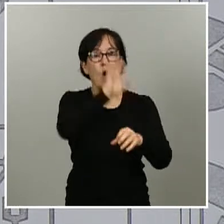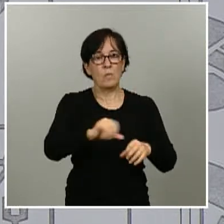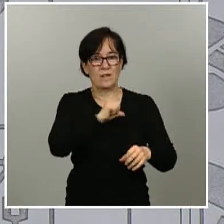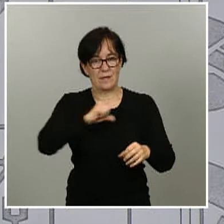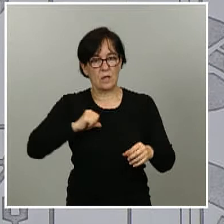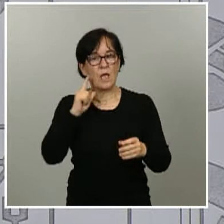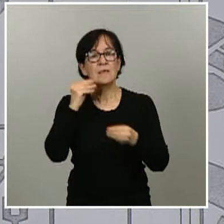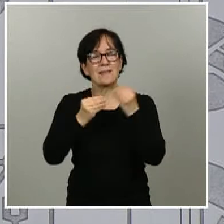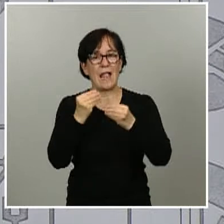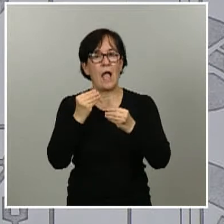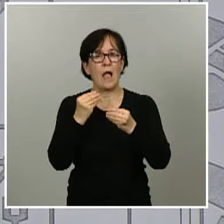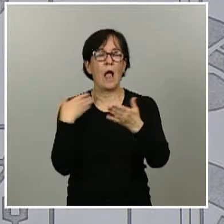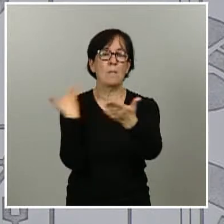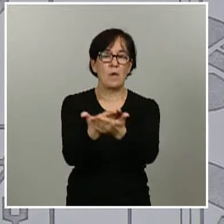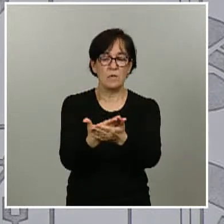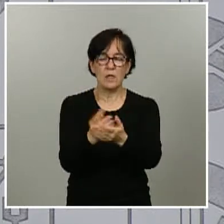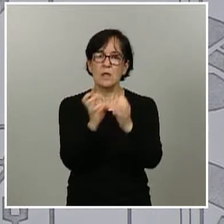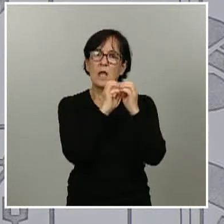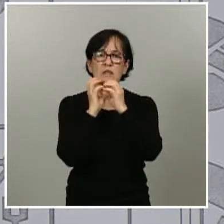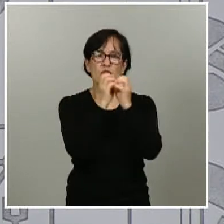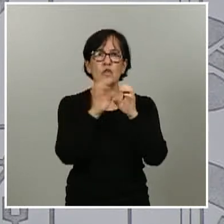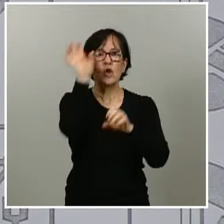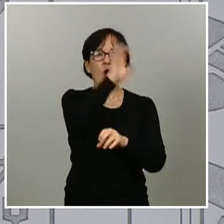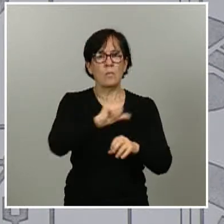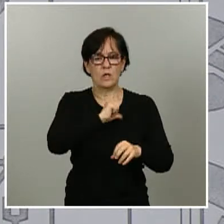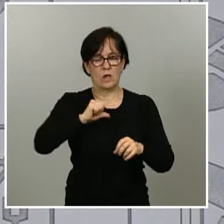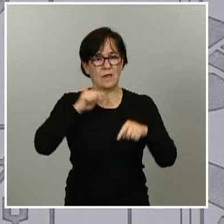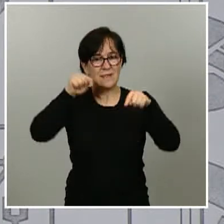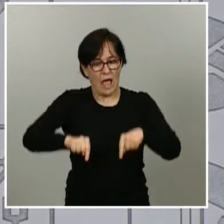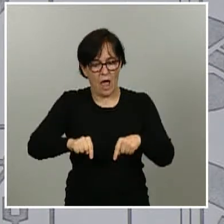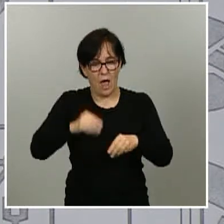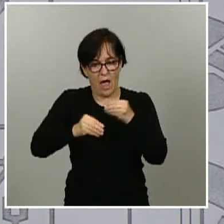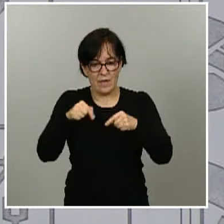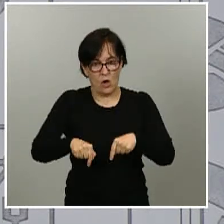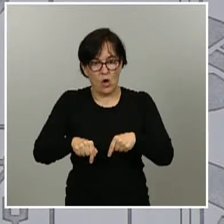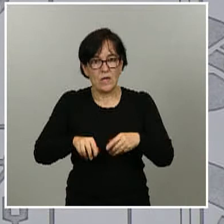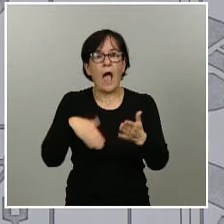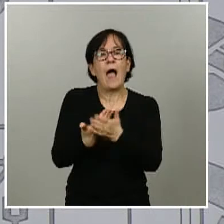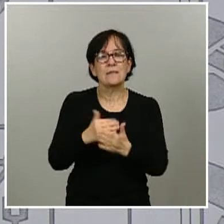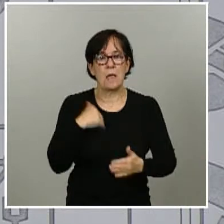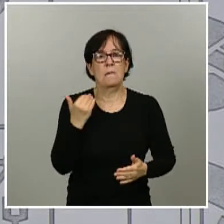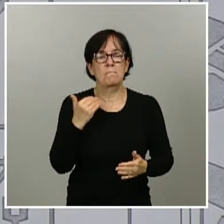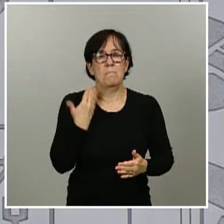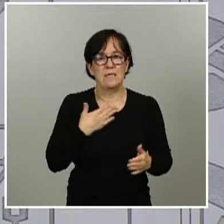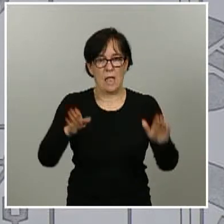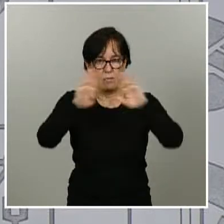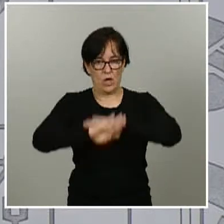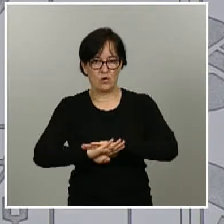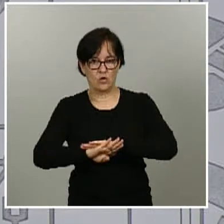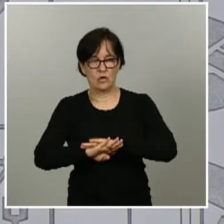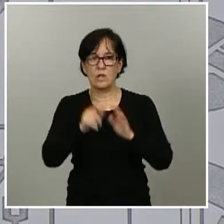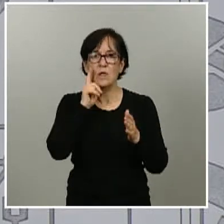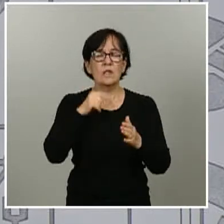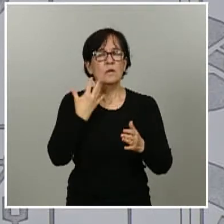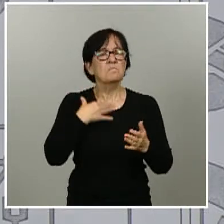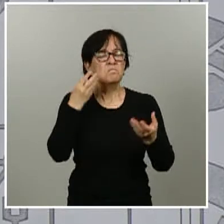propuesta. Las discusiones con las comunidades autónomas se establecen desde hoy hasta mañana por la noche, con lo cual yo creo que todo el mundo estará bien